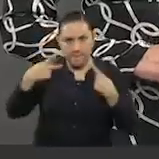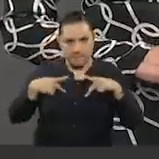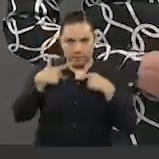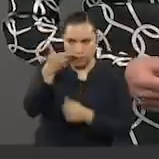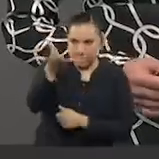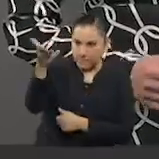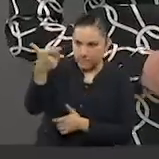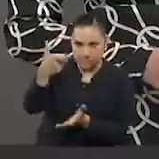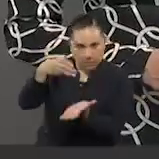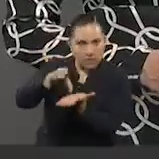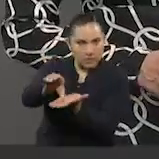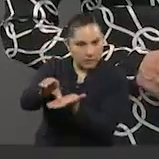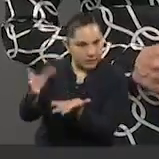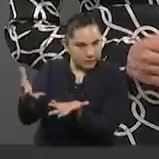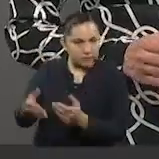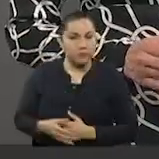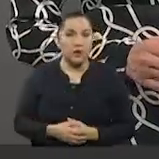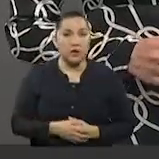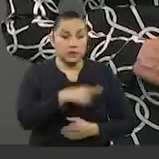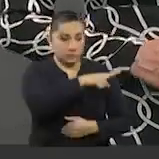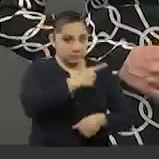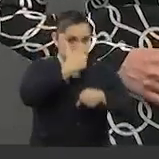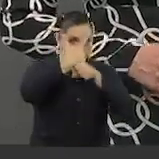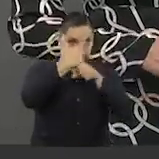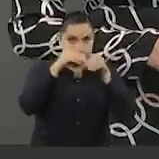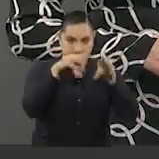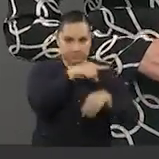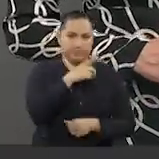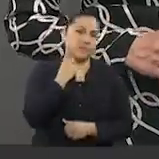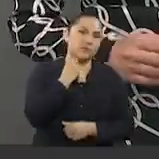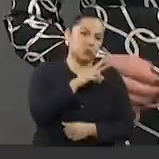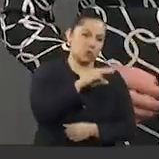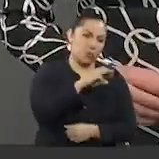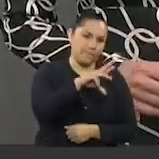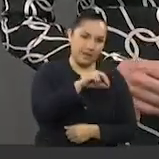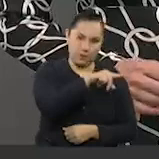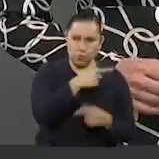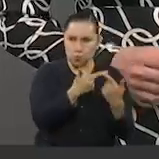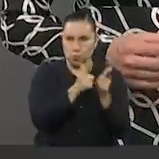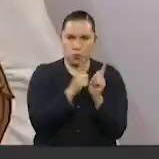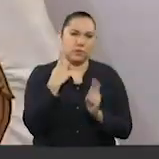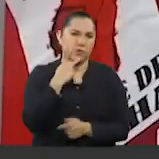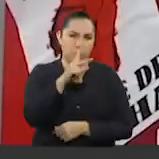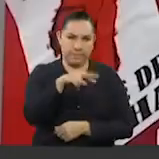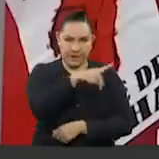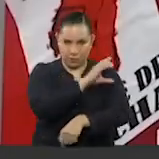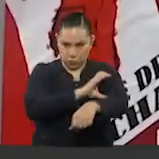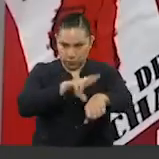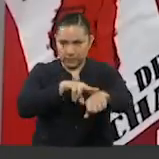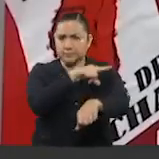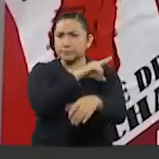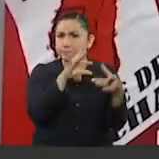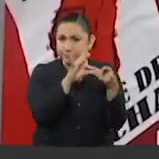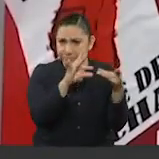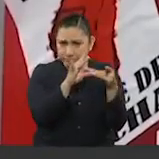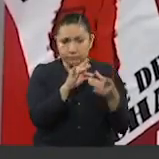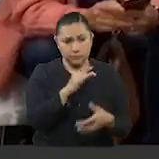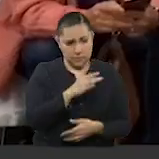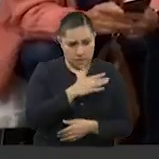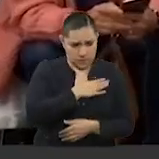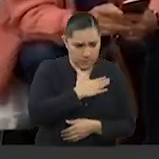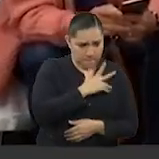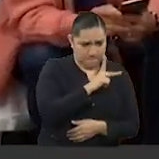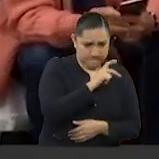conferencia de prensa el diputado Jorge Romero coordinador del partido Acción Nacional manifestó que su bancada votará en contra de este decreto que propone la